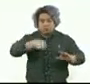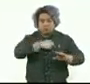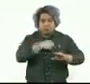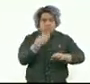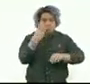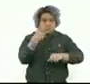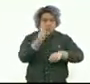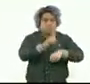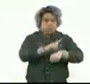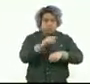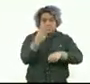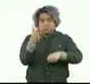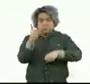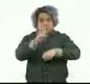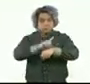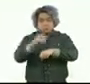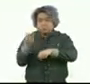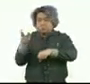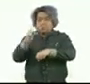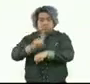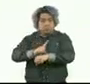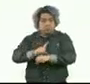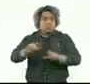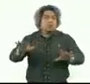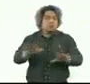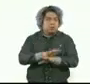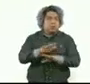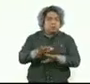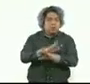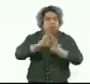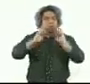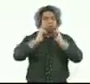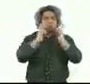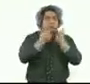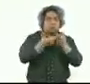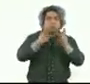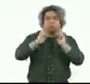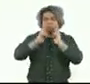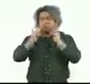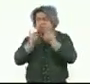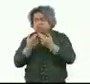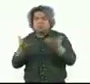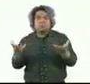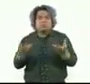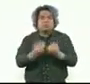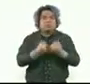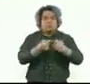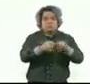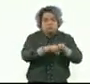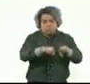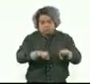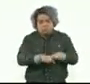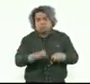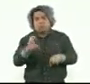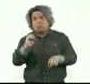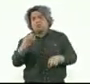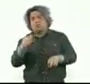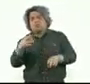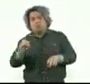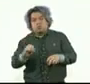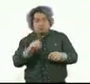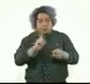reunión con el equipo del doctor Ochoa, con el equipo de la doctora Oliva López